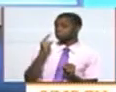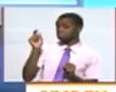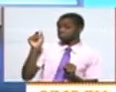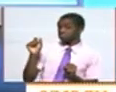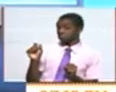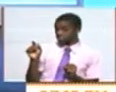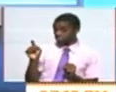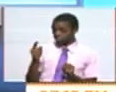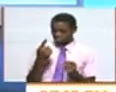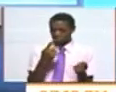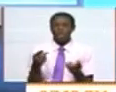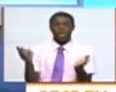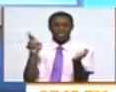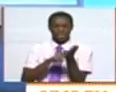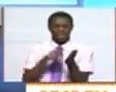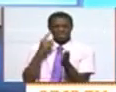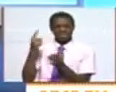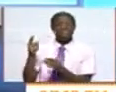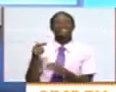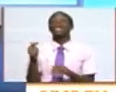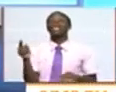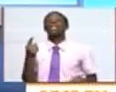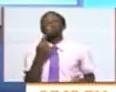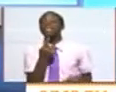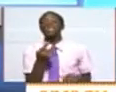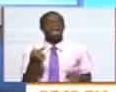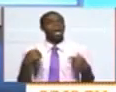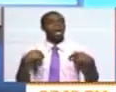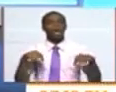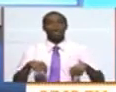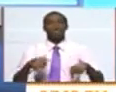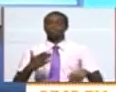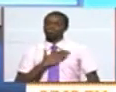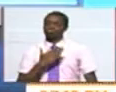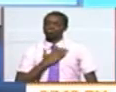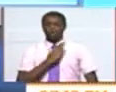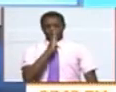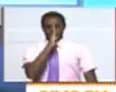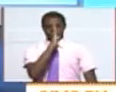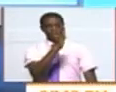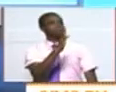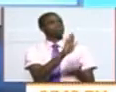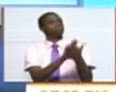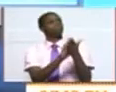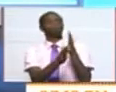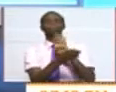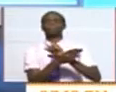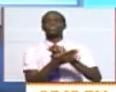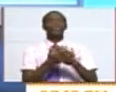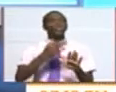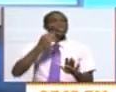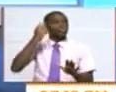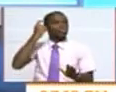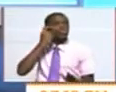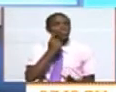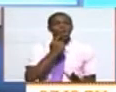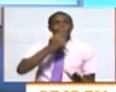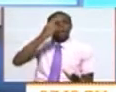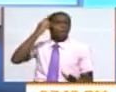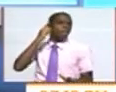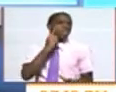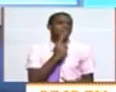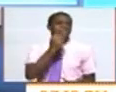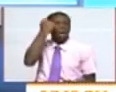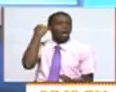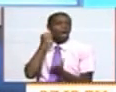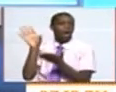Colóquenlo nuevamente, por favor. Él dice que ya él ahora va a luchar directamente, y dice como Sucre, como Bolívar, etcétera, etcétera, él ya